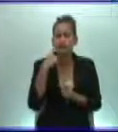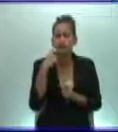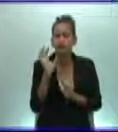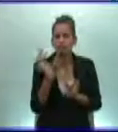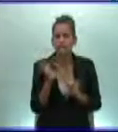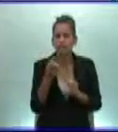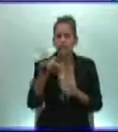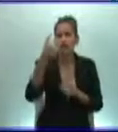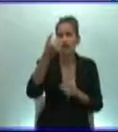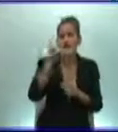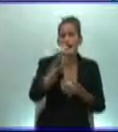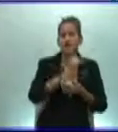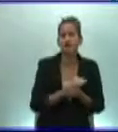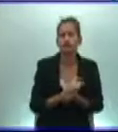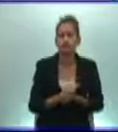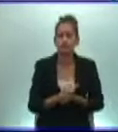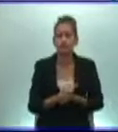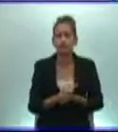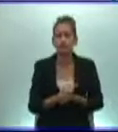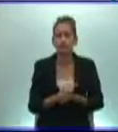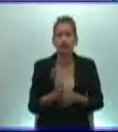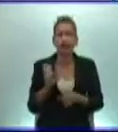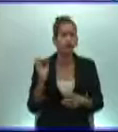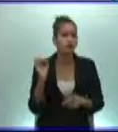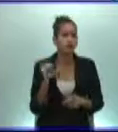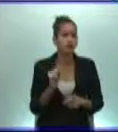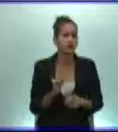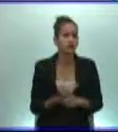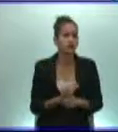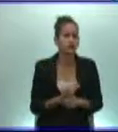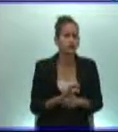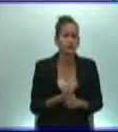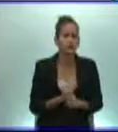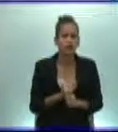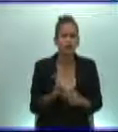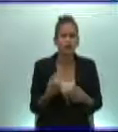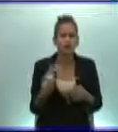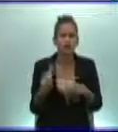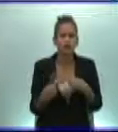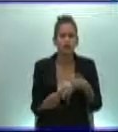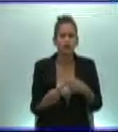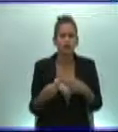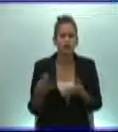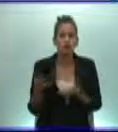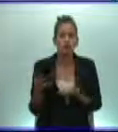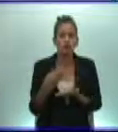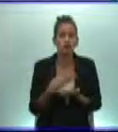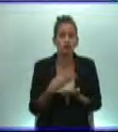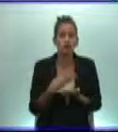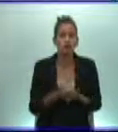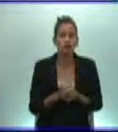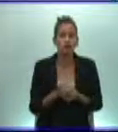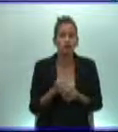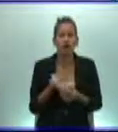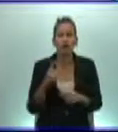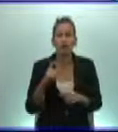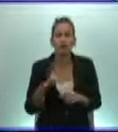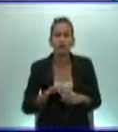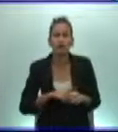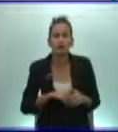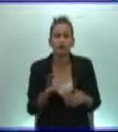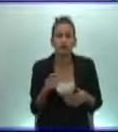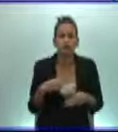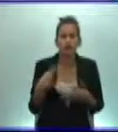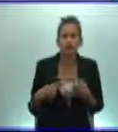un ángulo común, que a la hora de operacional puedo eliminarlos, que a la hora de realizar las